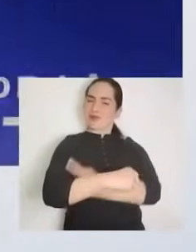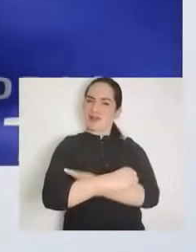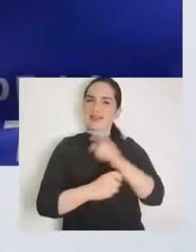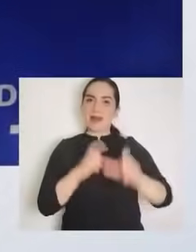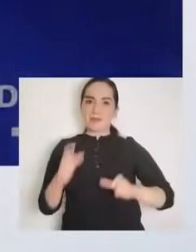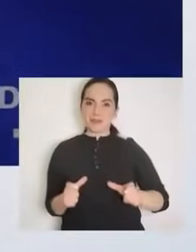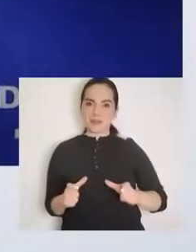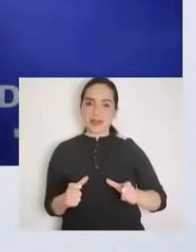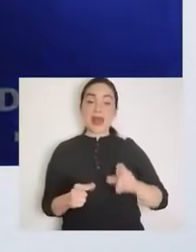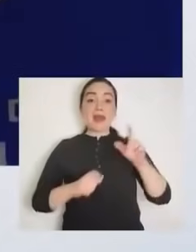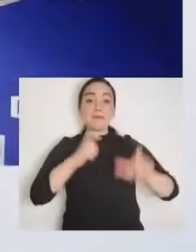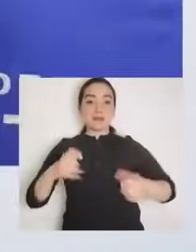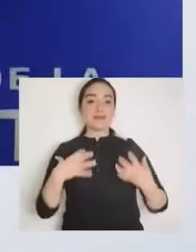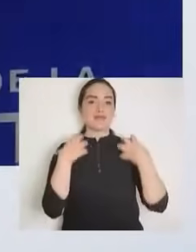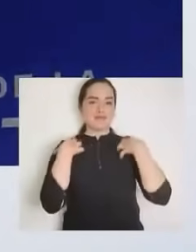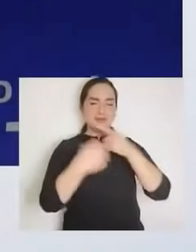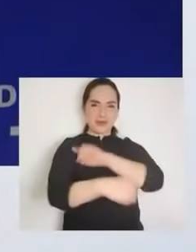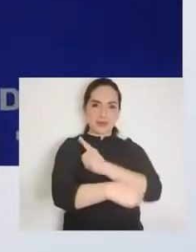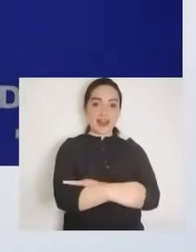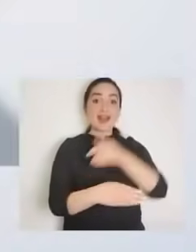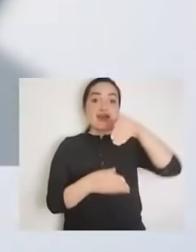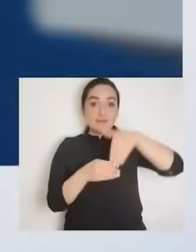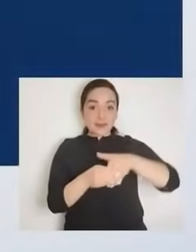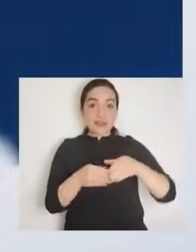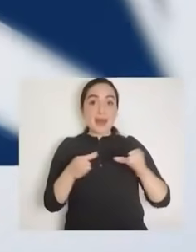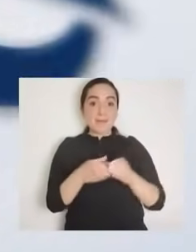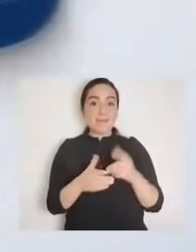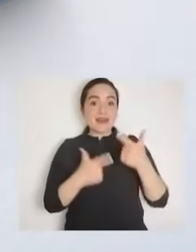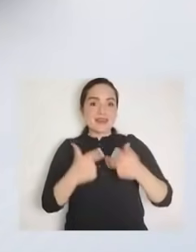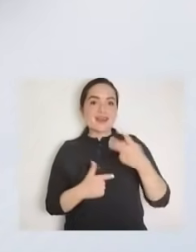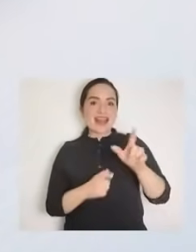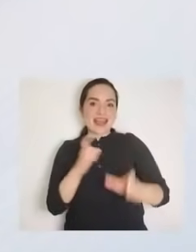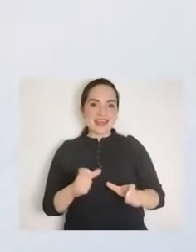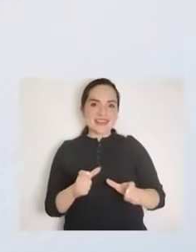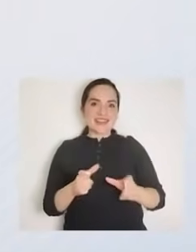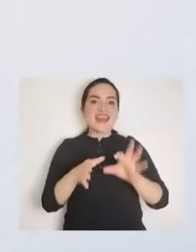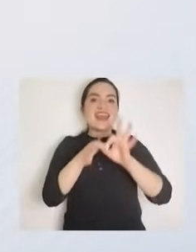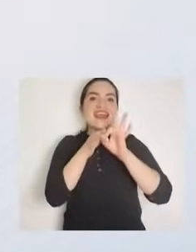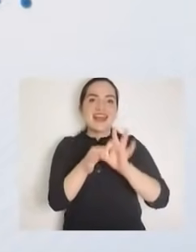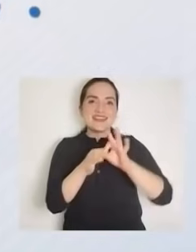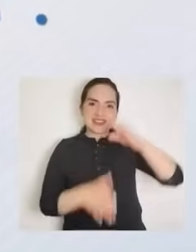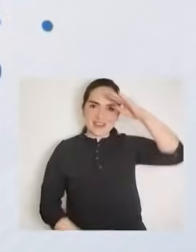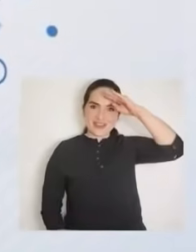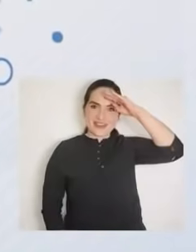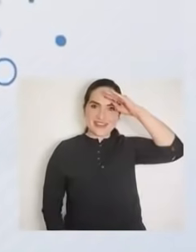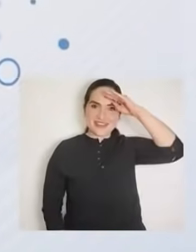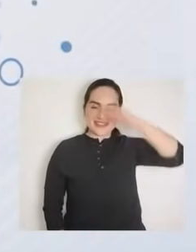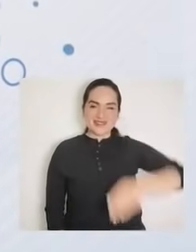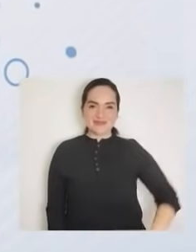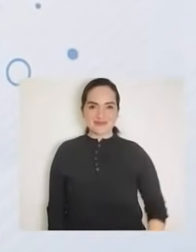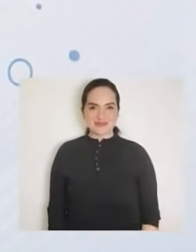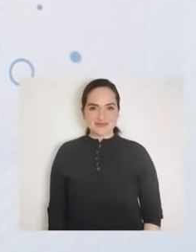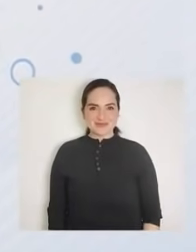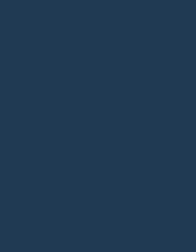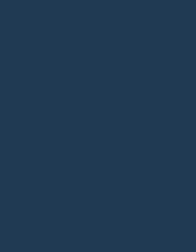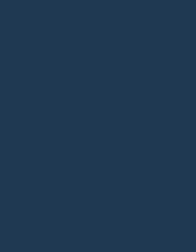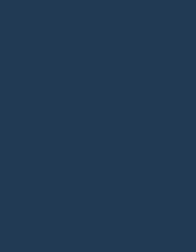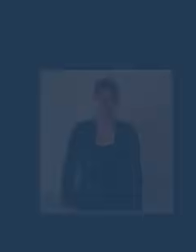el poder de la gente que llevará la gente al poder. Vota por el partido de la gente. Gracias por la confianza.